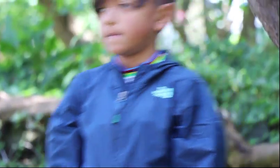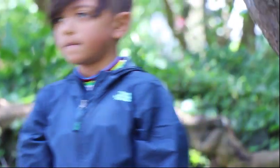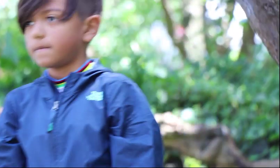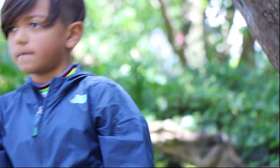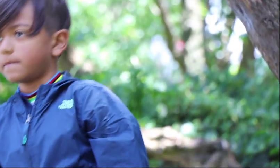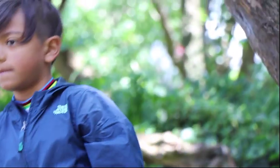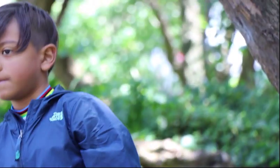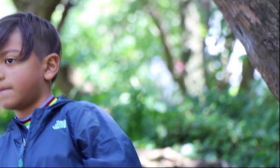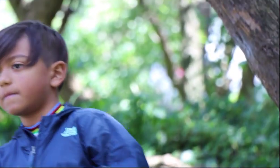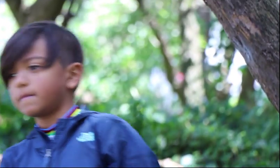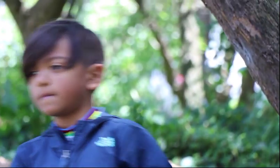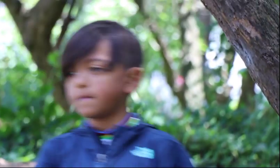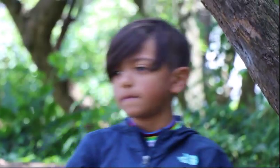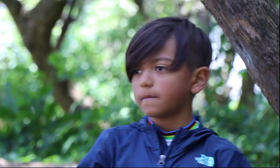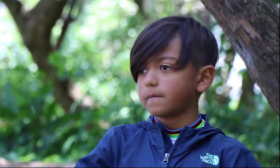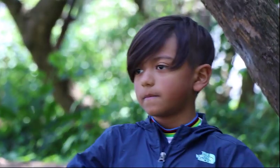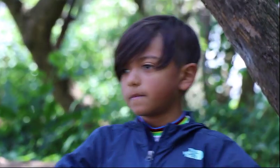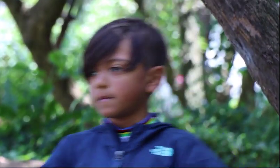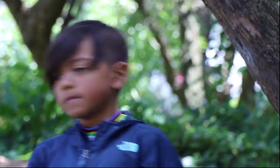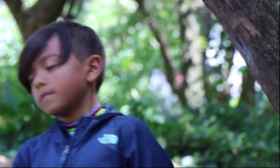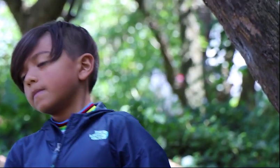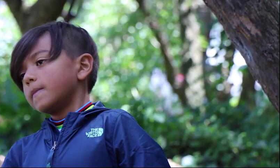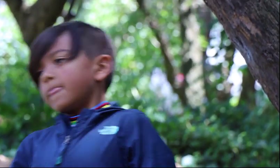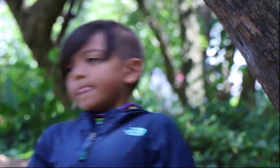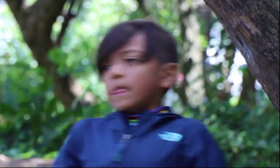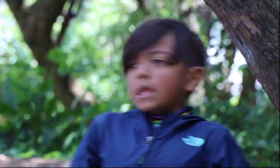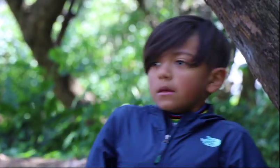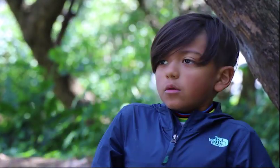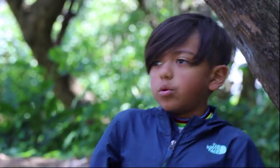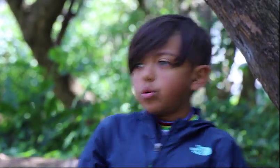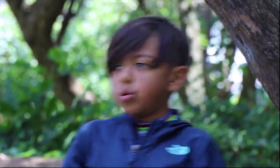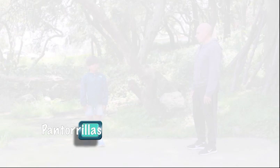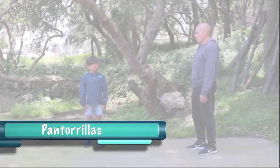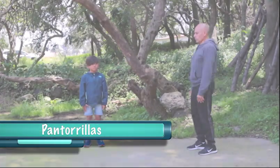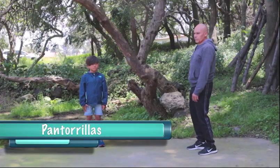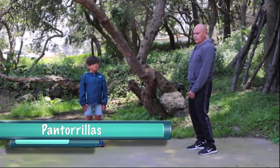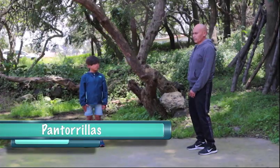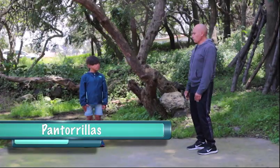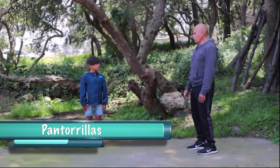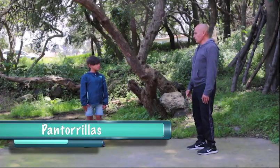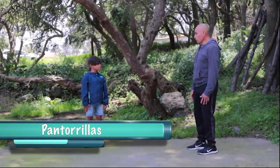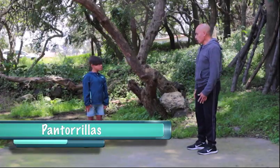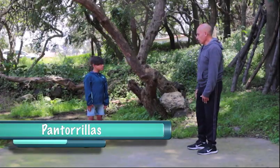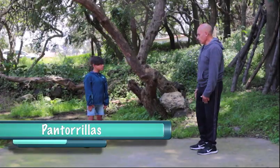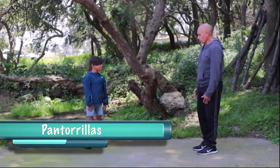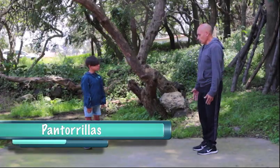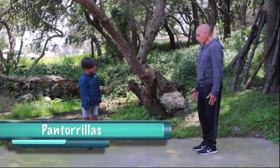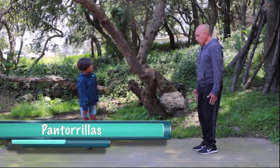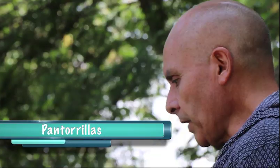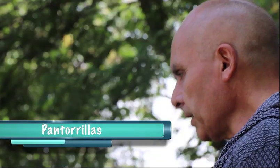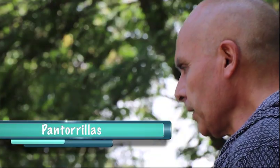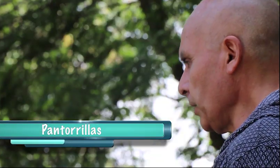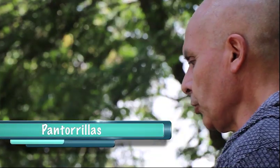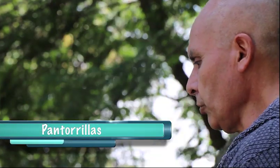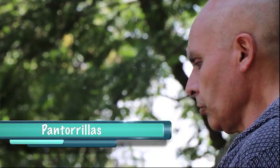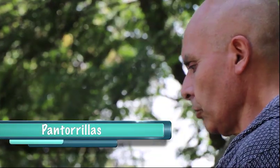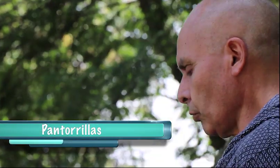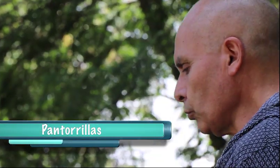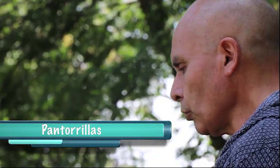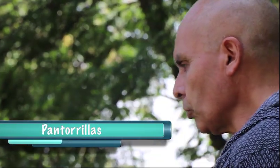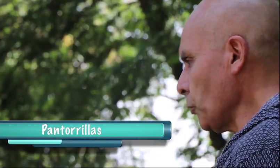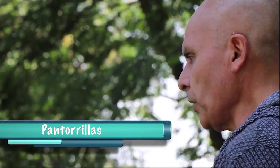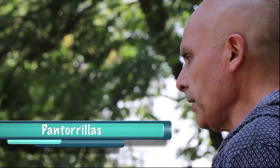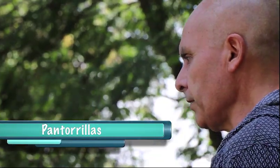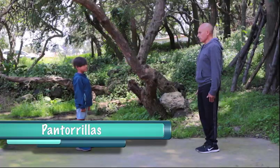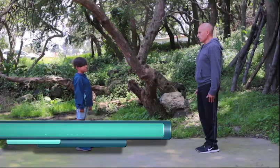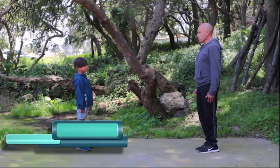los pies, nos relajamos. Respiramos. Vamos a trabajar pantorrilla, vamos a parar derechos,